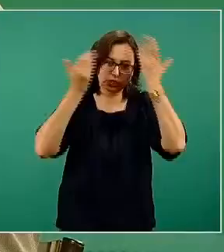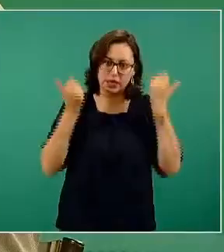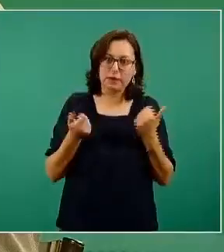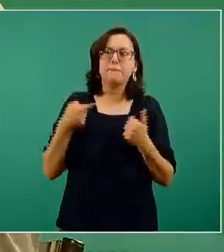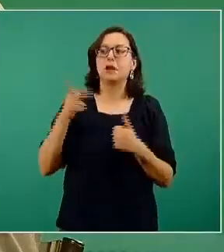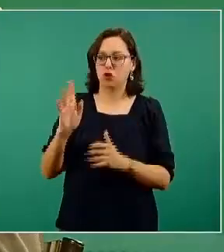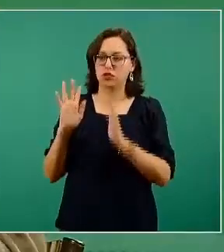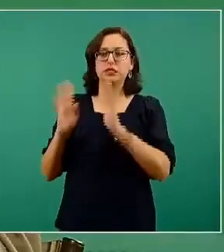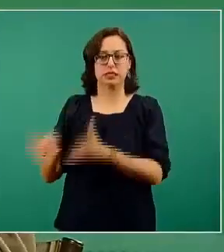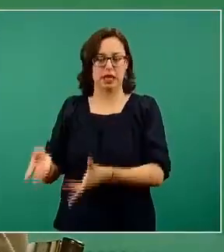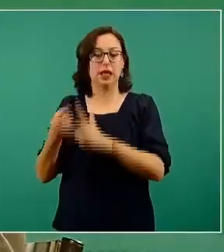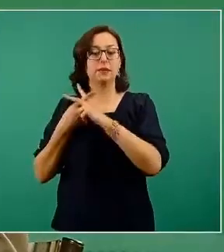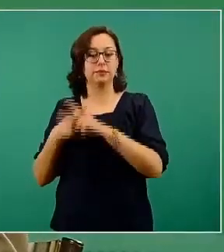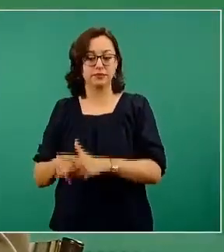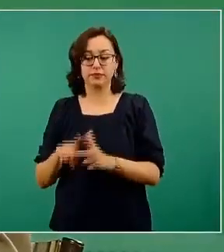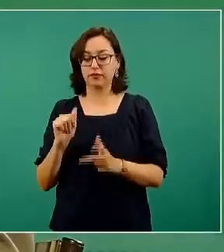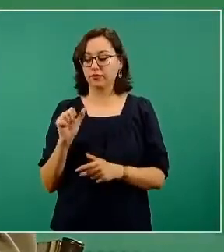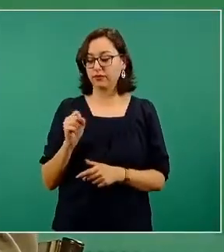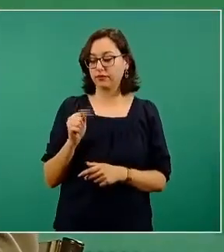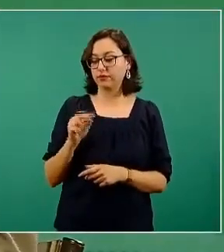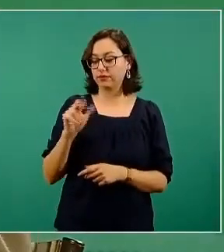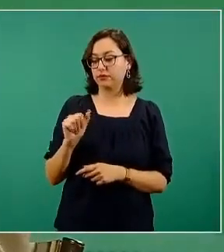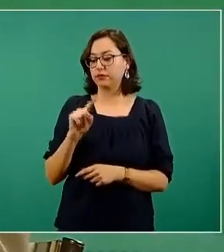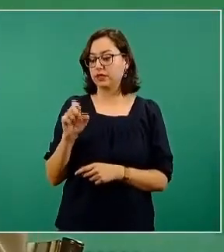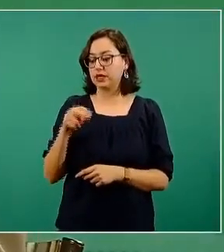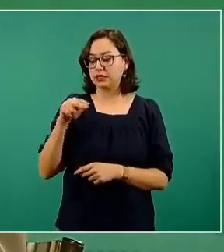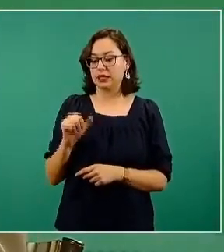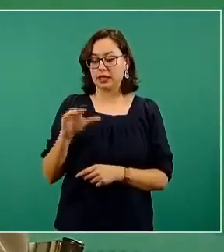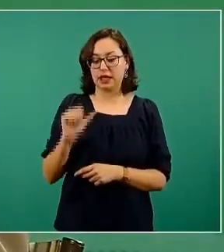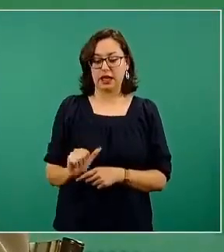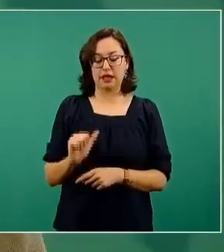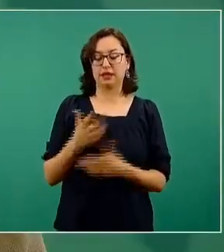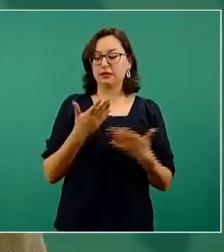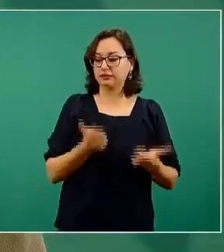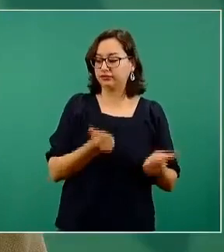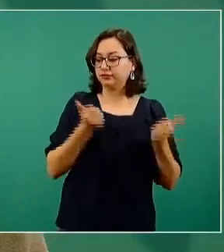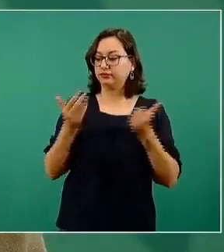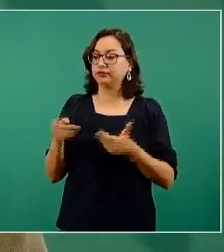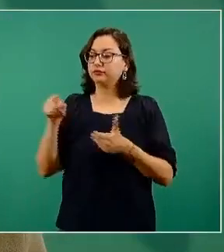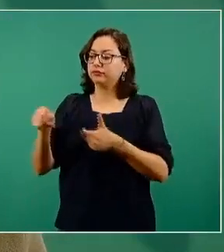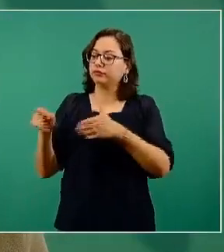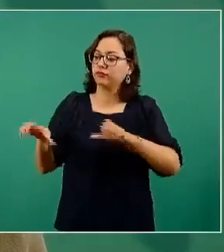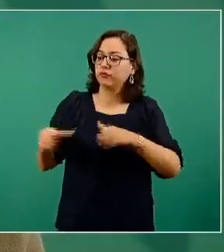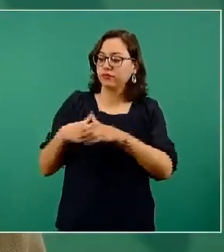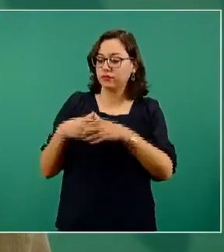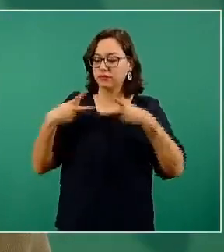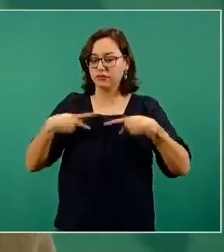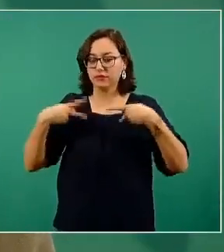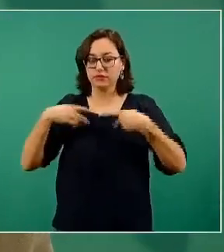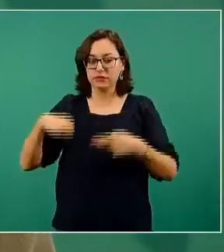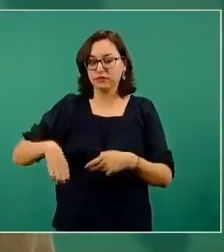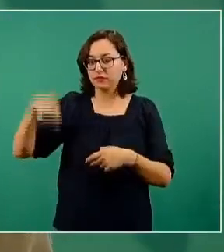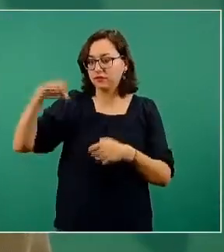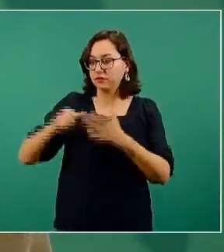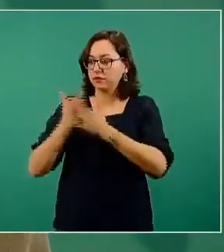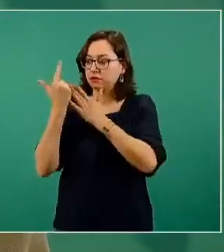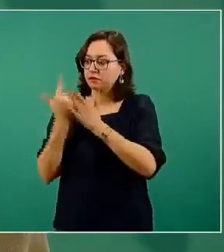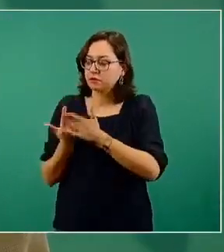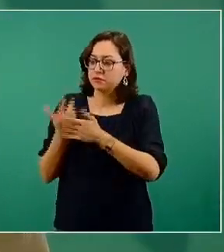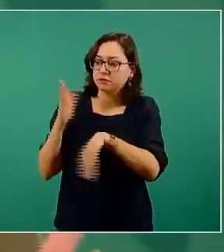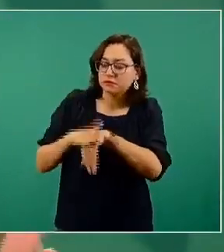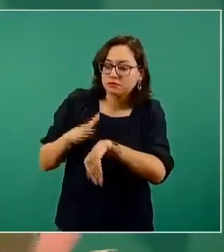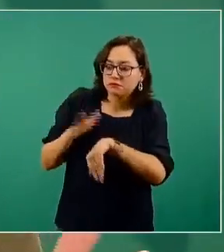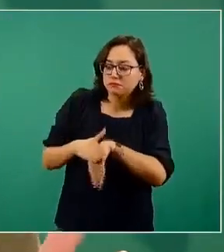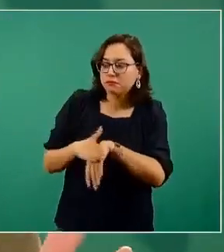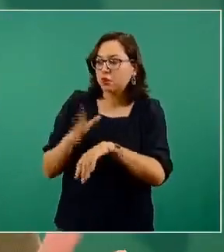comunidades rurales, y lo que pasó mucho es que llegaban a una comunidad rural donde había un censo de adultos mayores, y después de